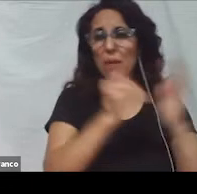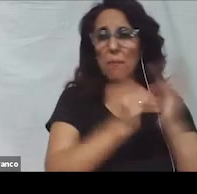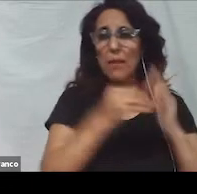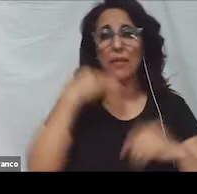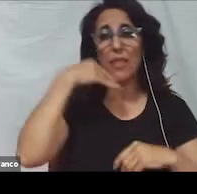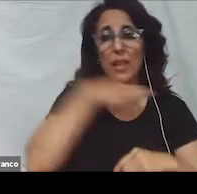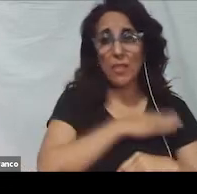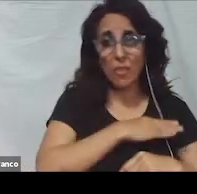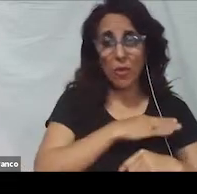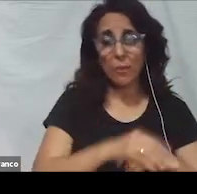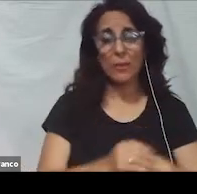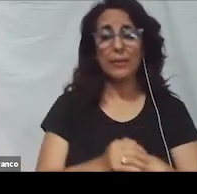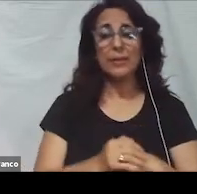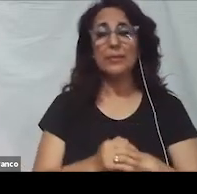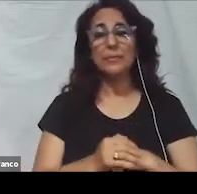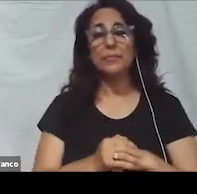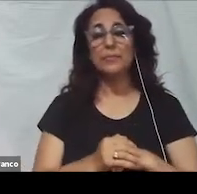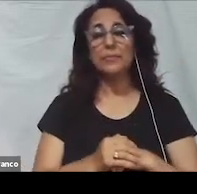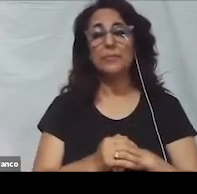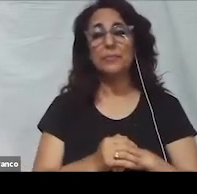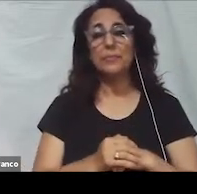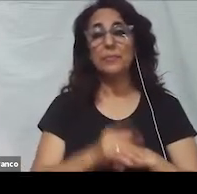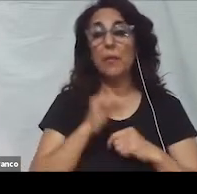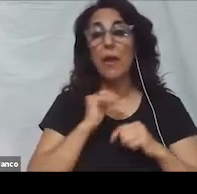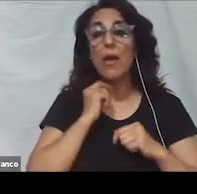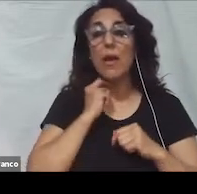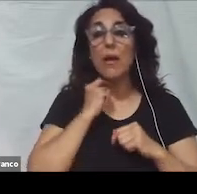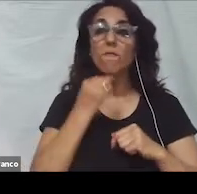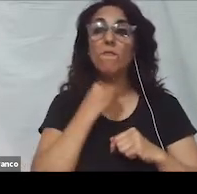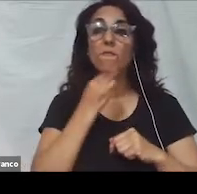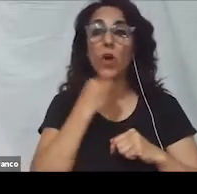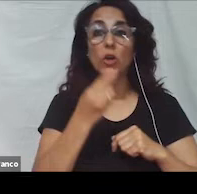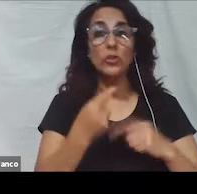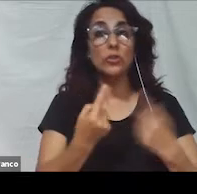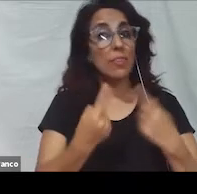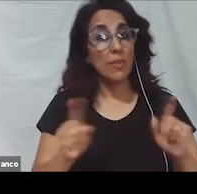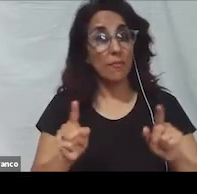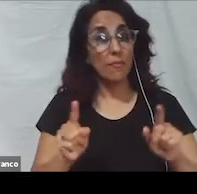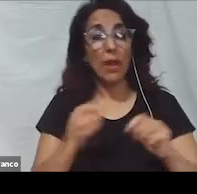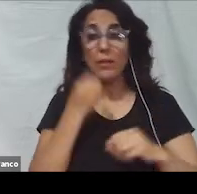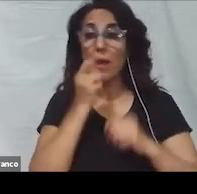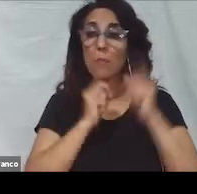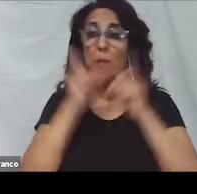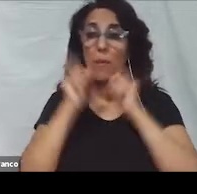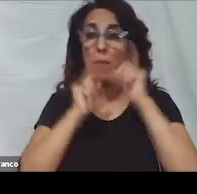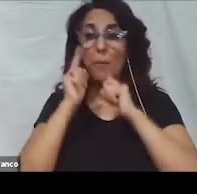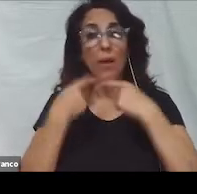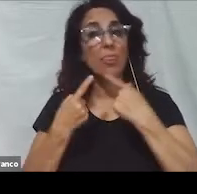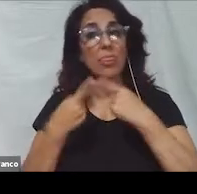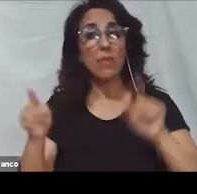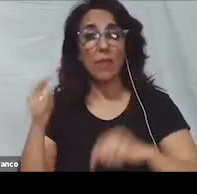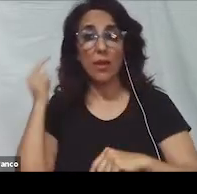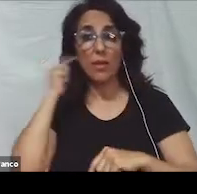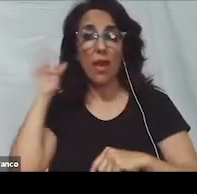estemos utilizando. Entonces, va a haber, por ejemplo, una entonación diferente, ¿sí? O una dicción diferente si yo